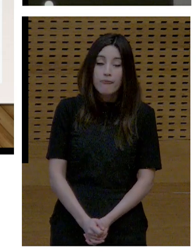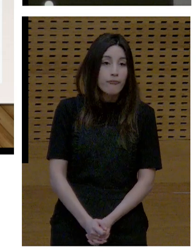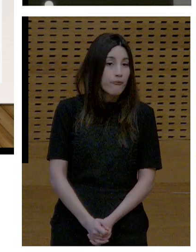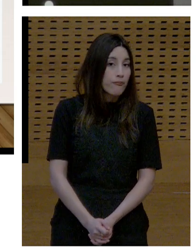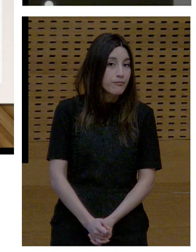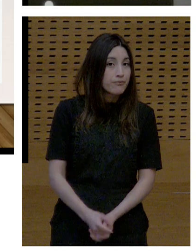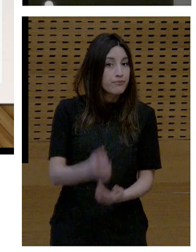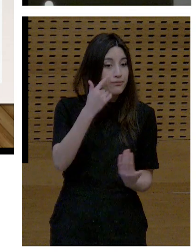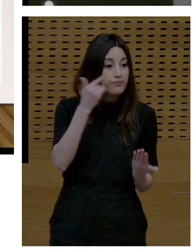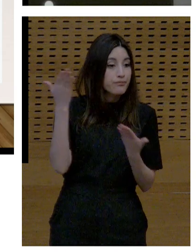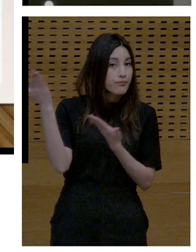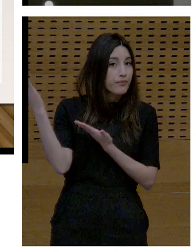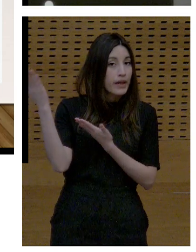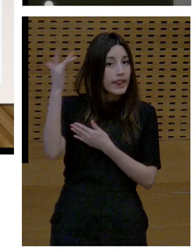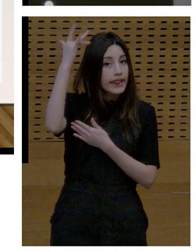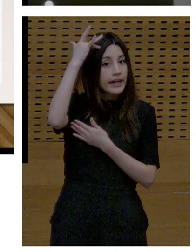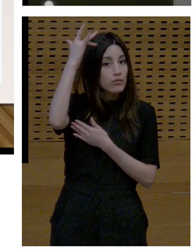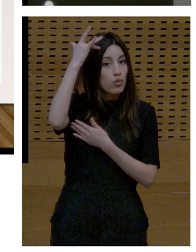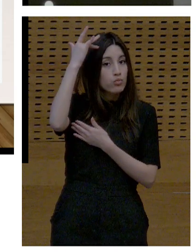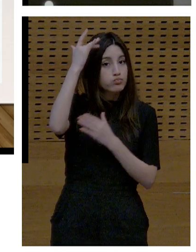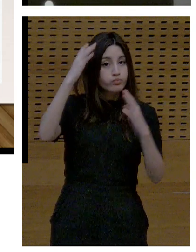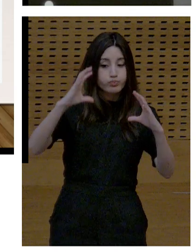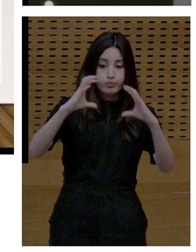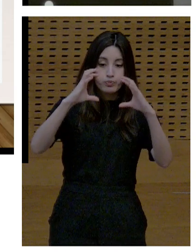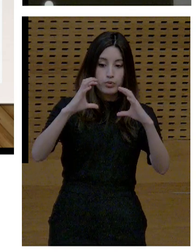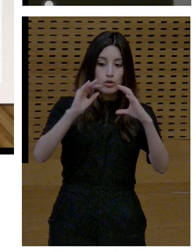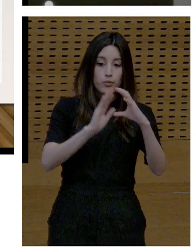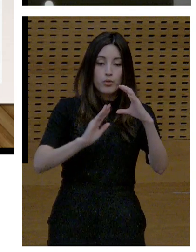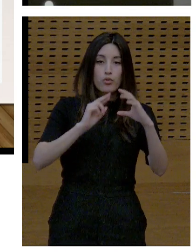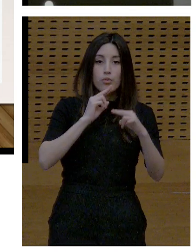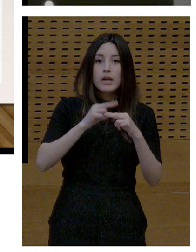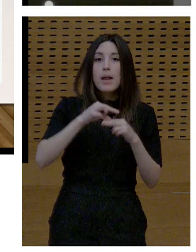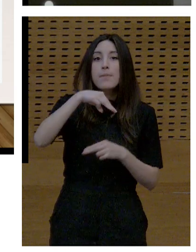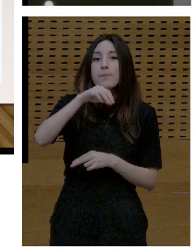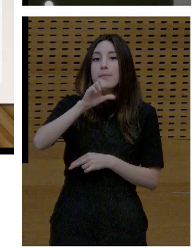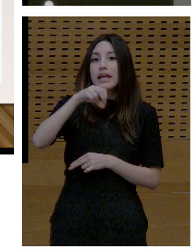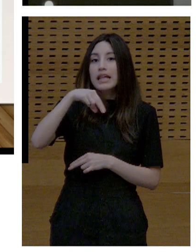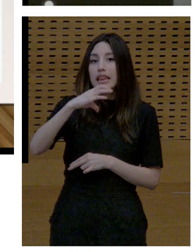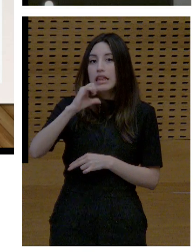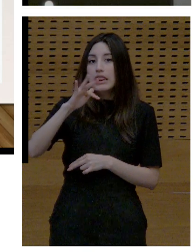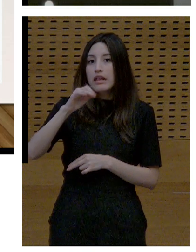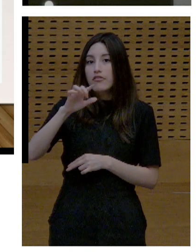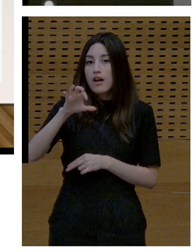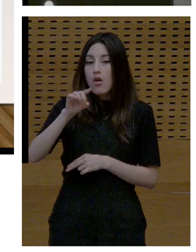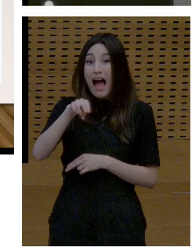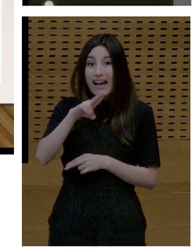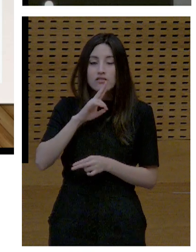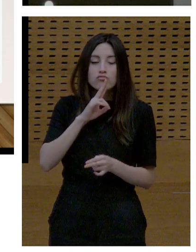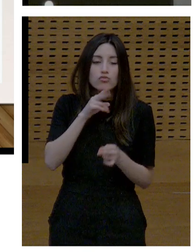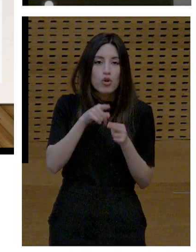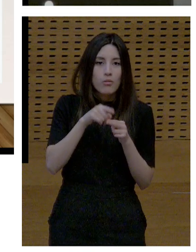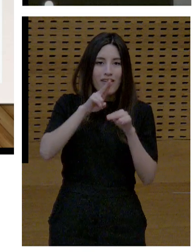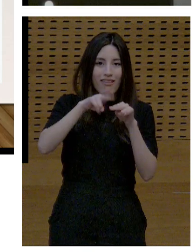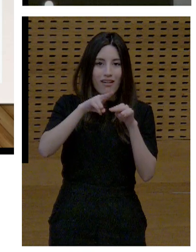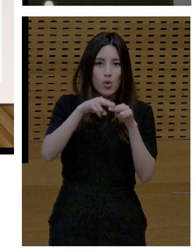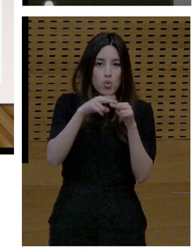aquí hay una parte del cerebro, la parte baja del cerebro, que es el mesencéfalo. Ahí hay una parte que se llama sustancia negra. En la sustancia